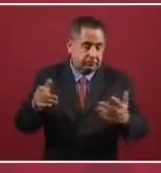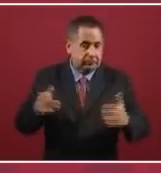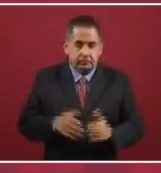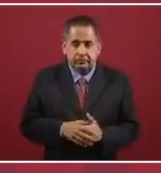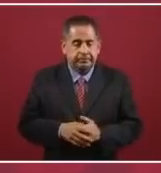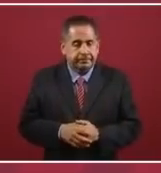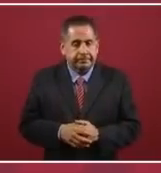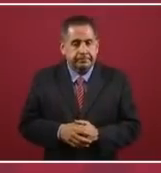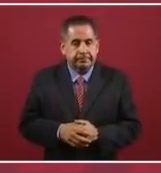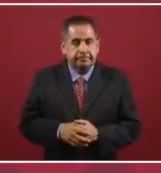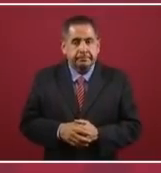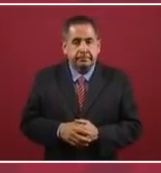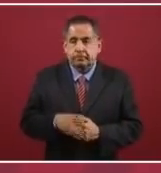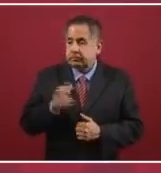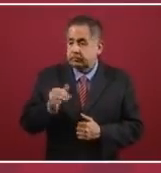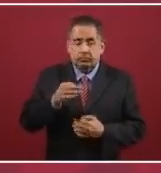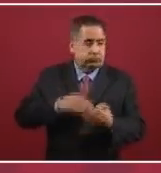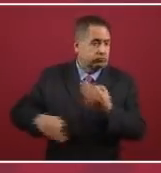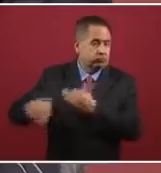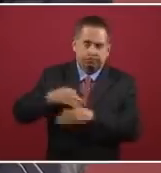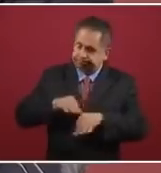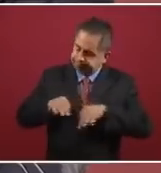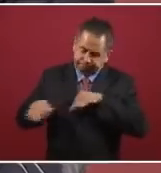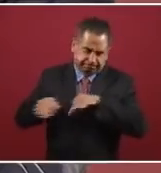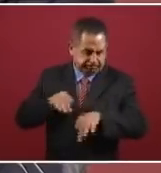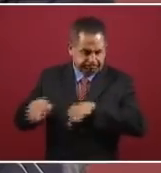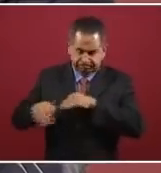están trabajando todos.